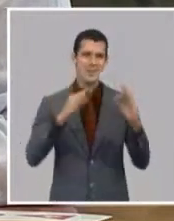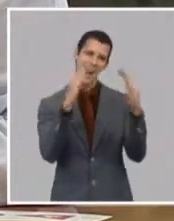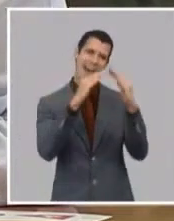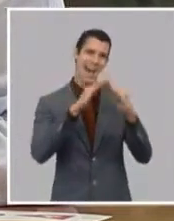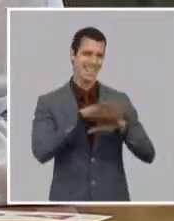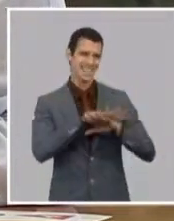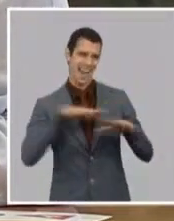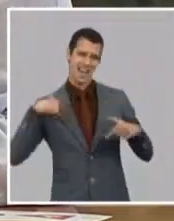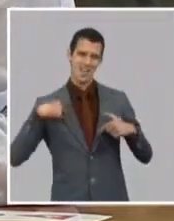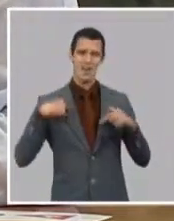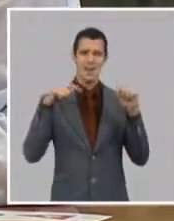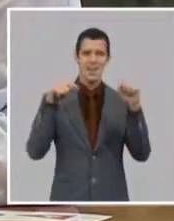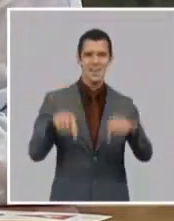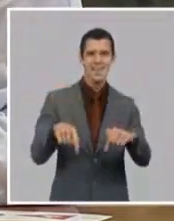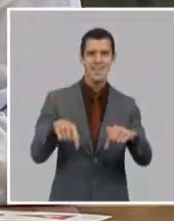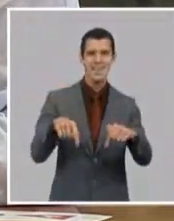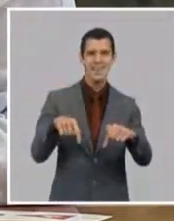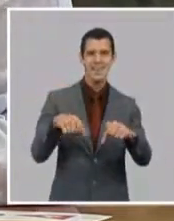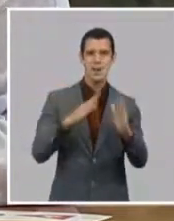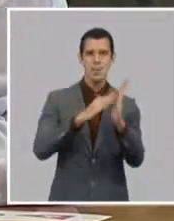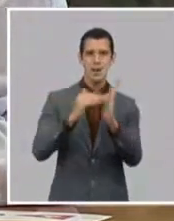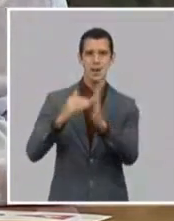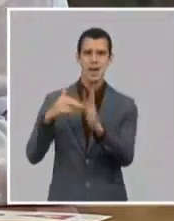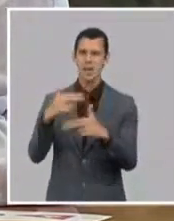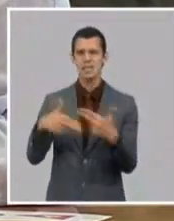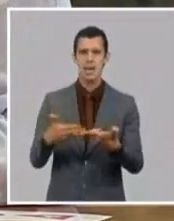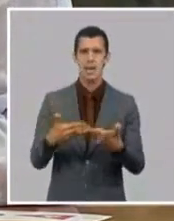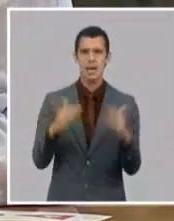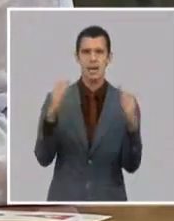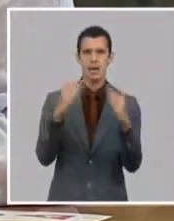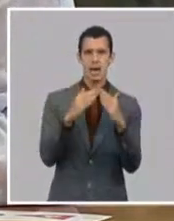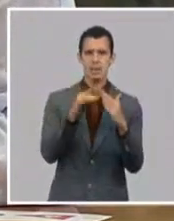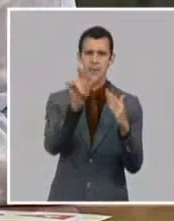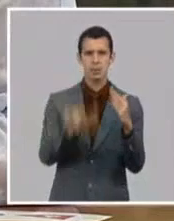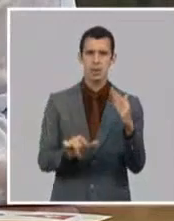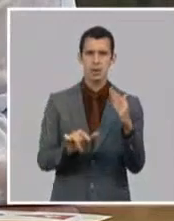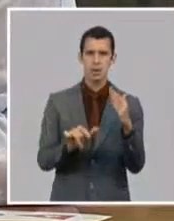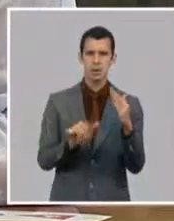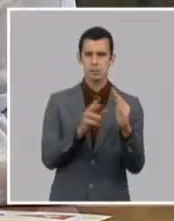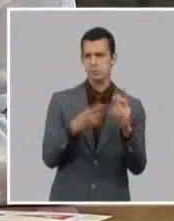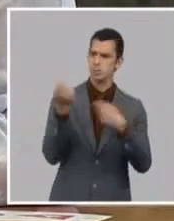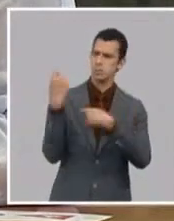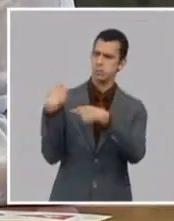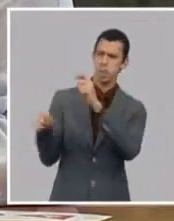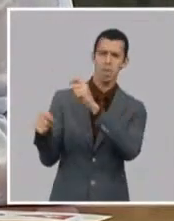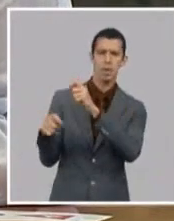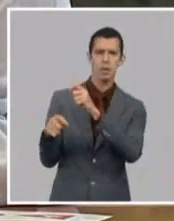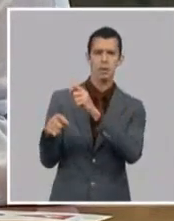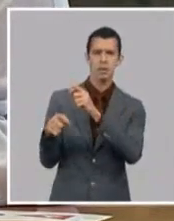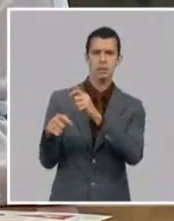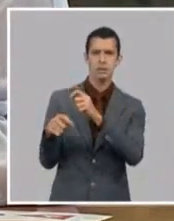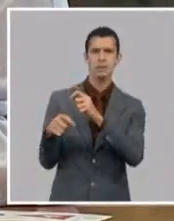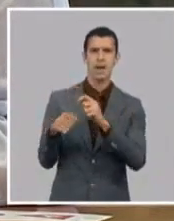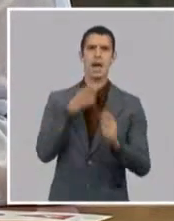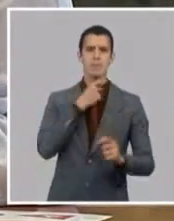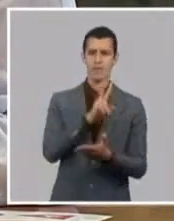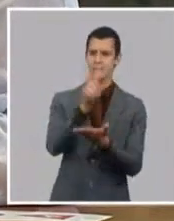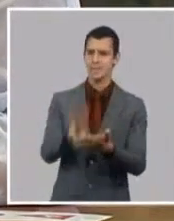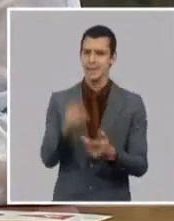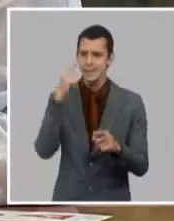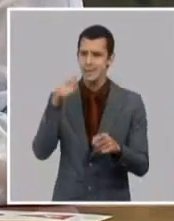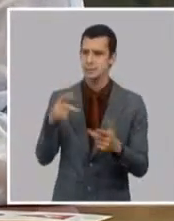la crudeza con que lo estoy analizando, partiendo de nuestras insatisfacciones, nosotros no hemos podido lograr toda la transformación en